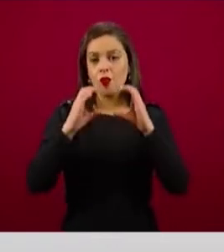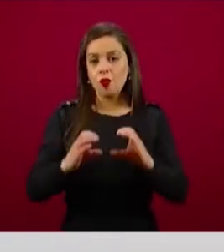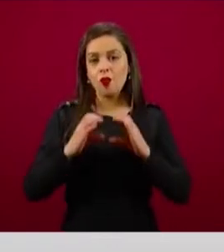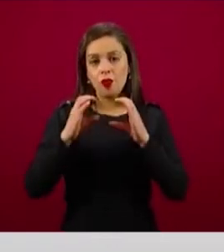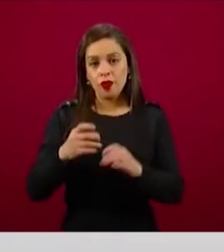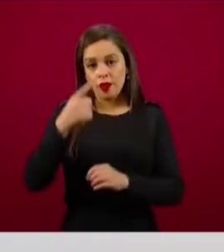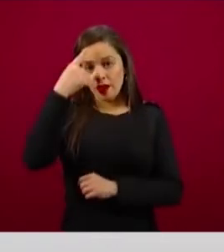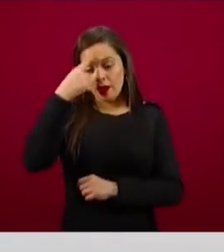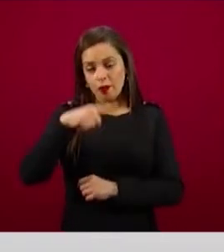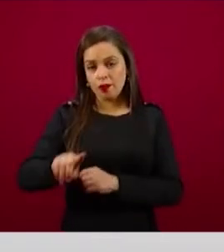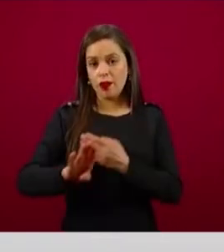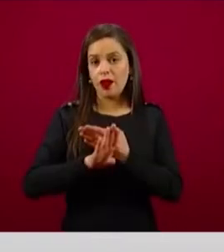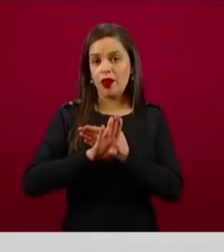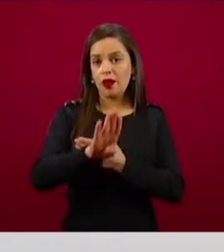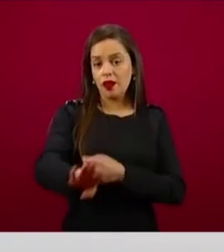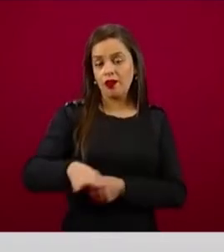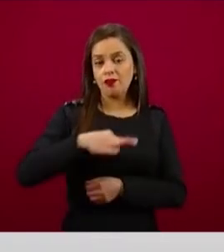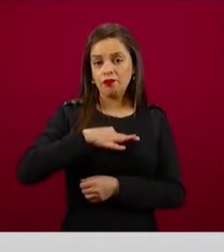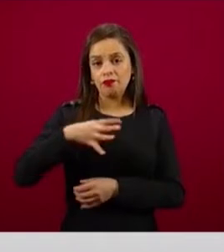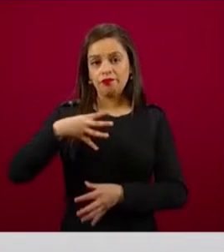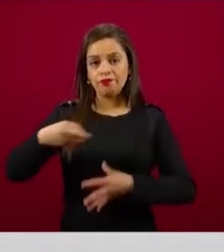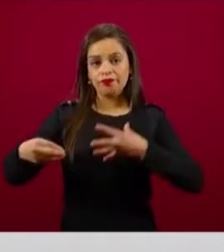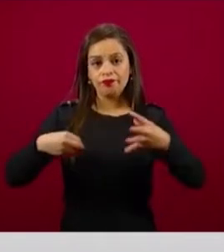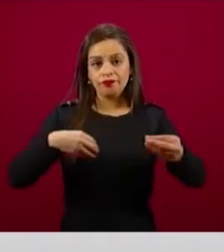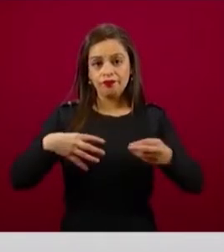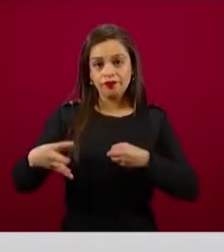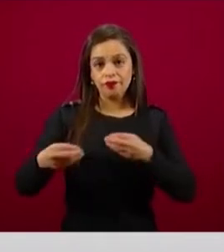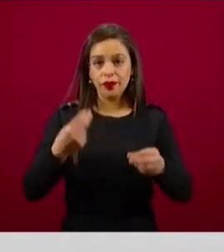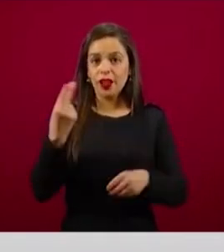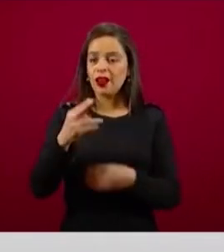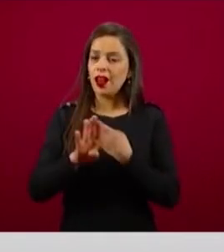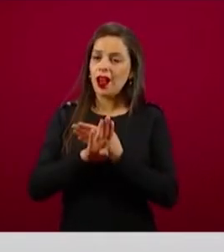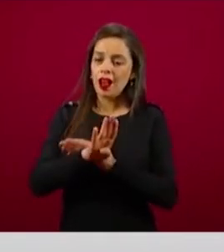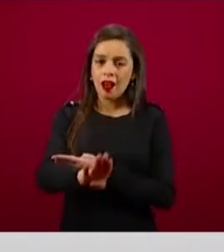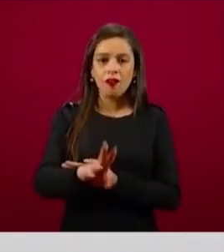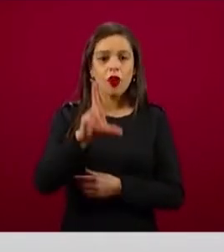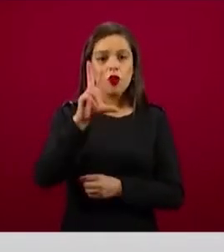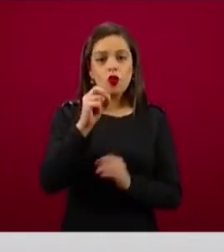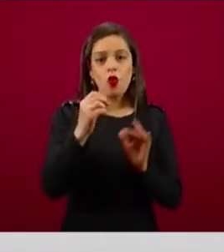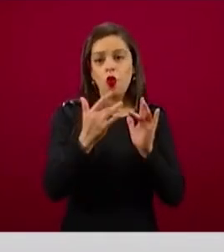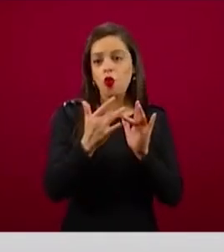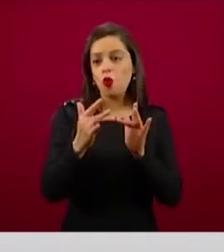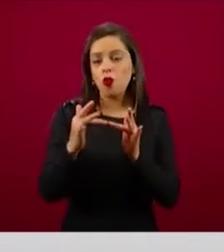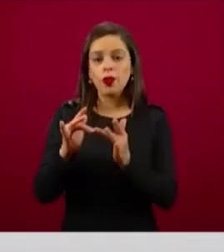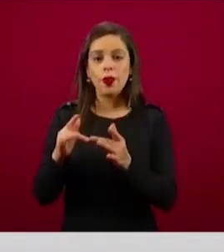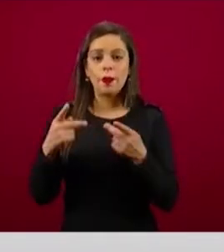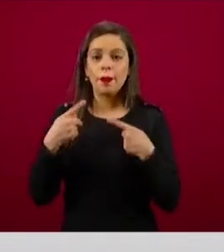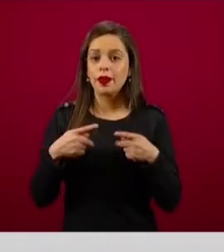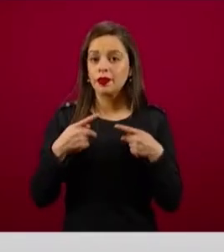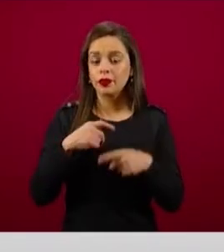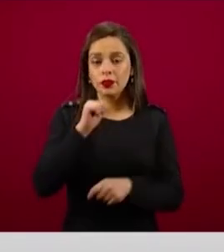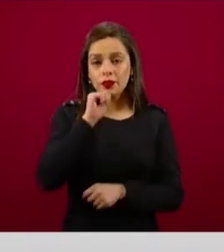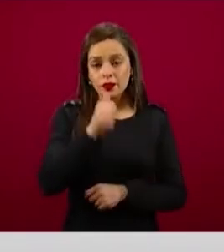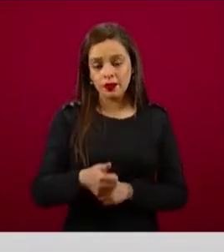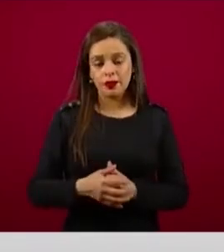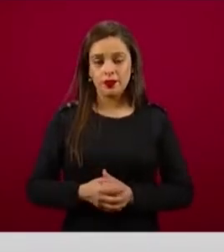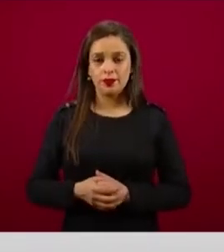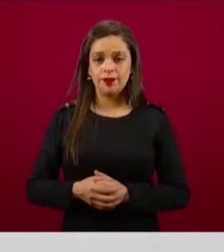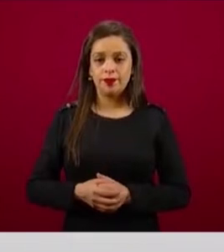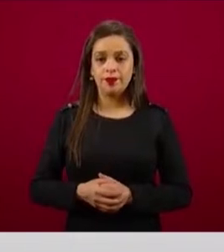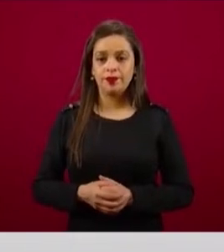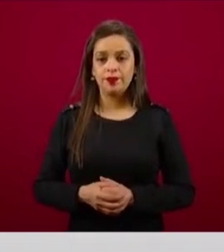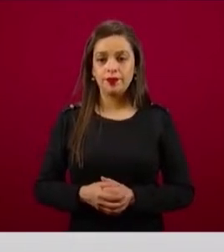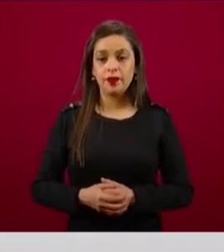contagio está ahí y queremos contener ese contagio. Y a partir del 1 de junio, cada estado de